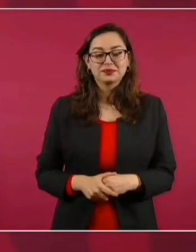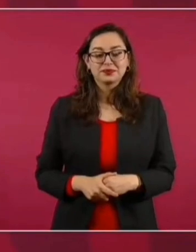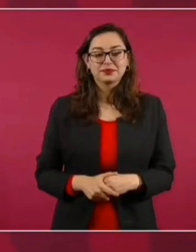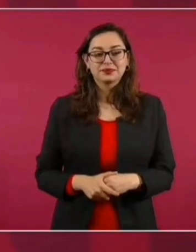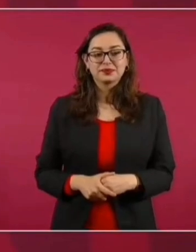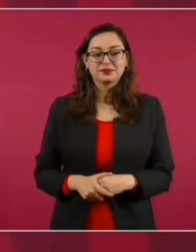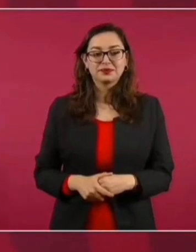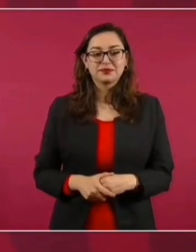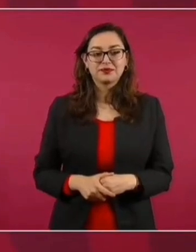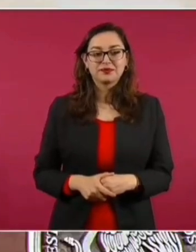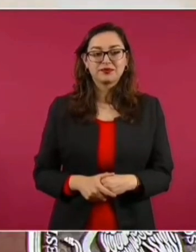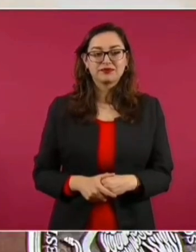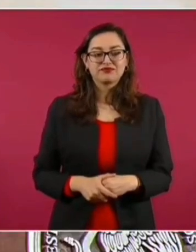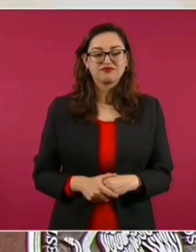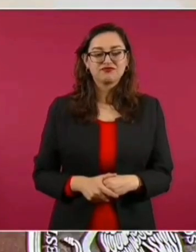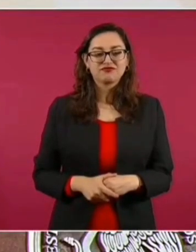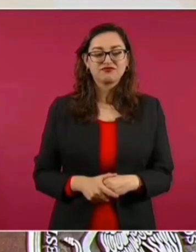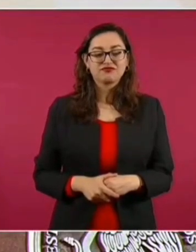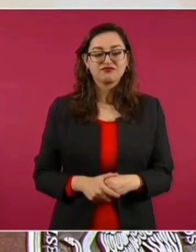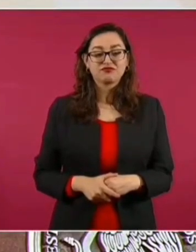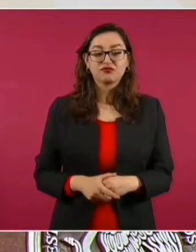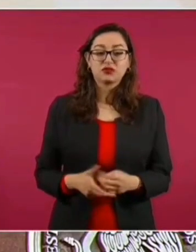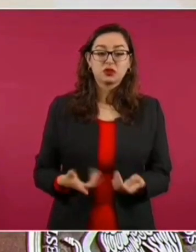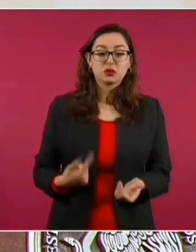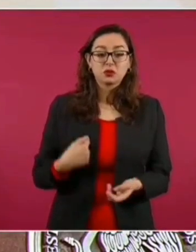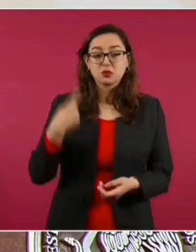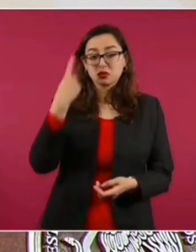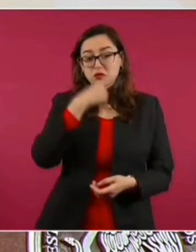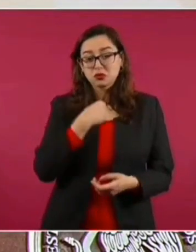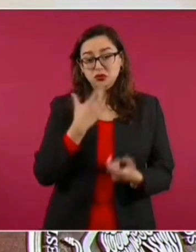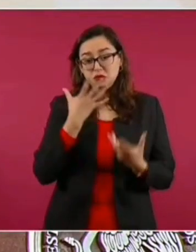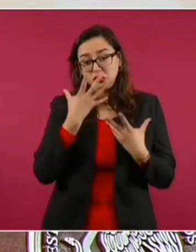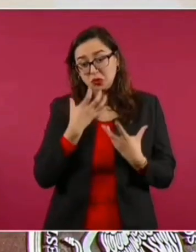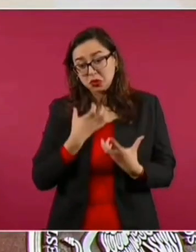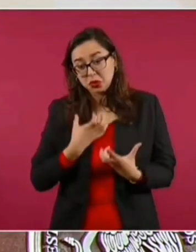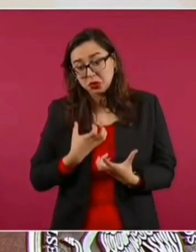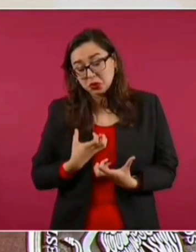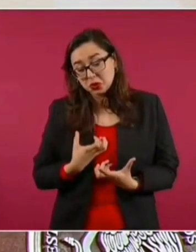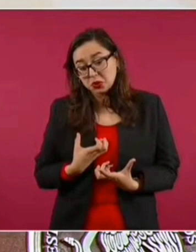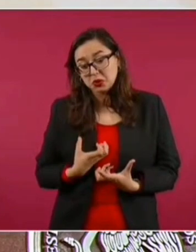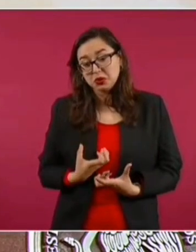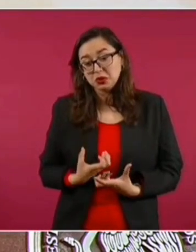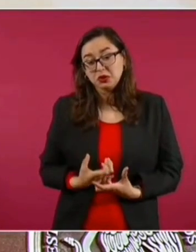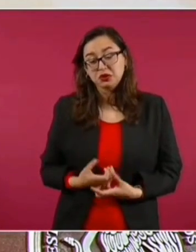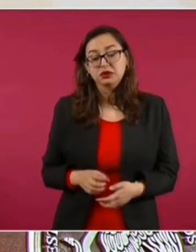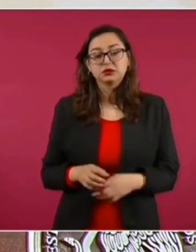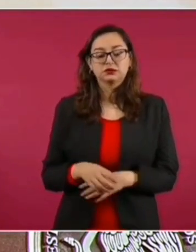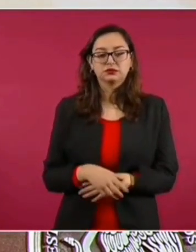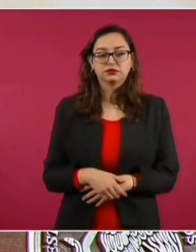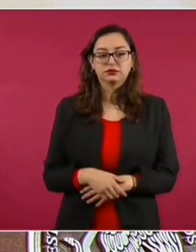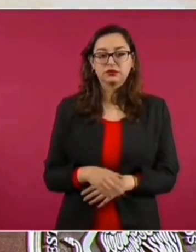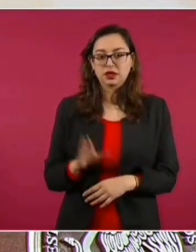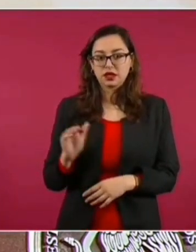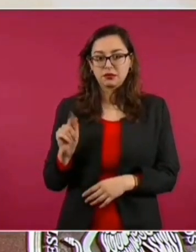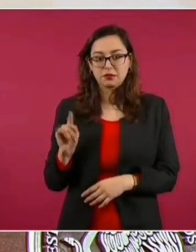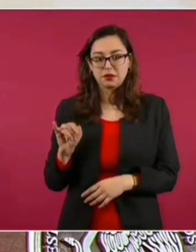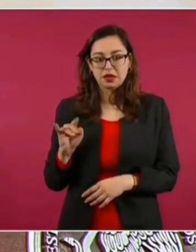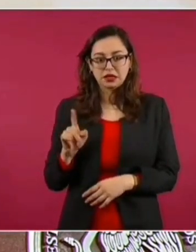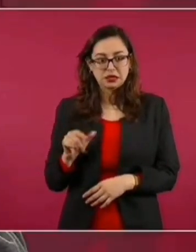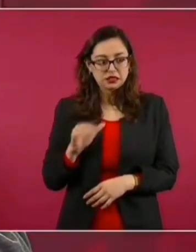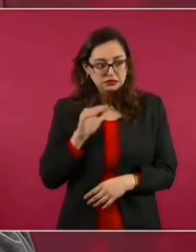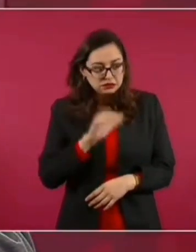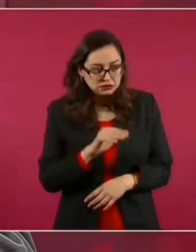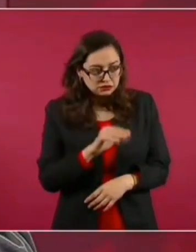aunque en el grito me vieron muy desmejorado y que me preguntó Beatriz, ¿te sientes